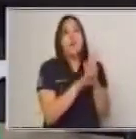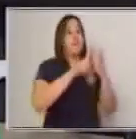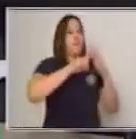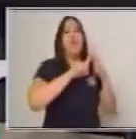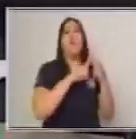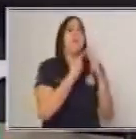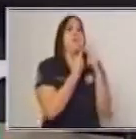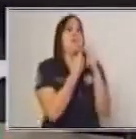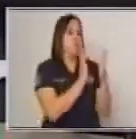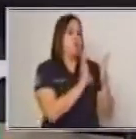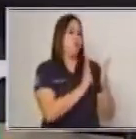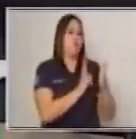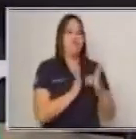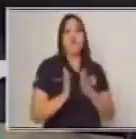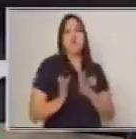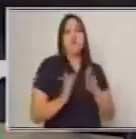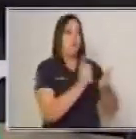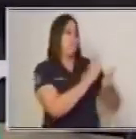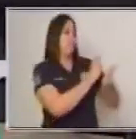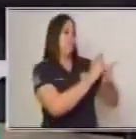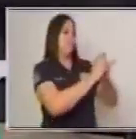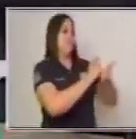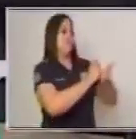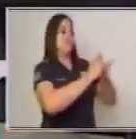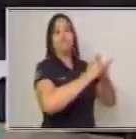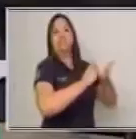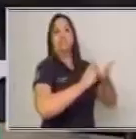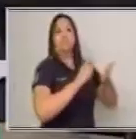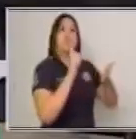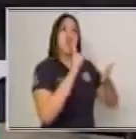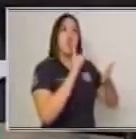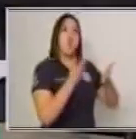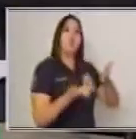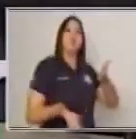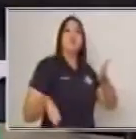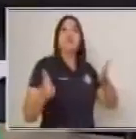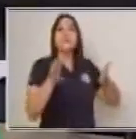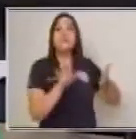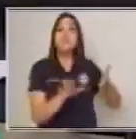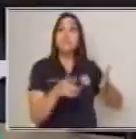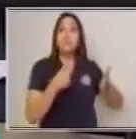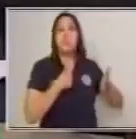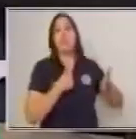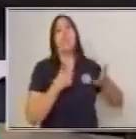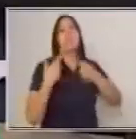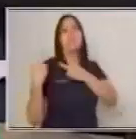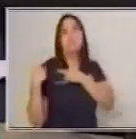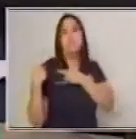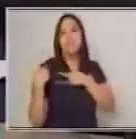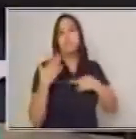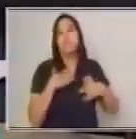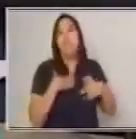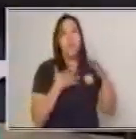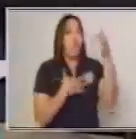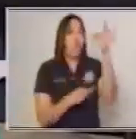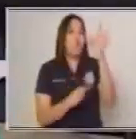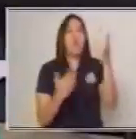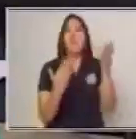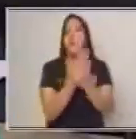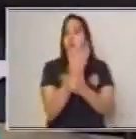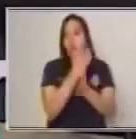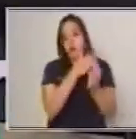quede perfectamente ordenado, porque eso viene después. Eso es responsabilidad nuestra, en una hoja nueva